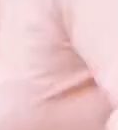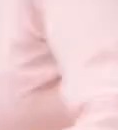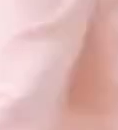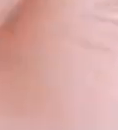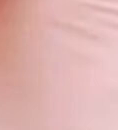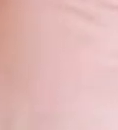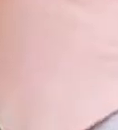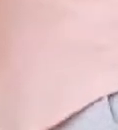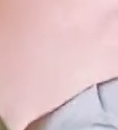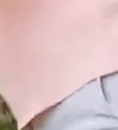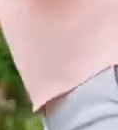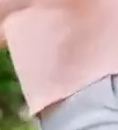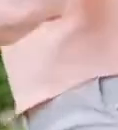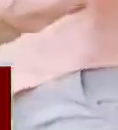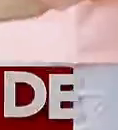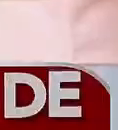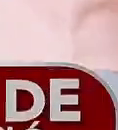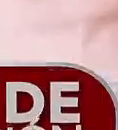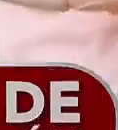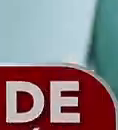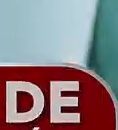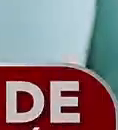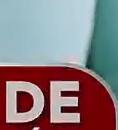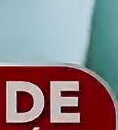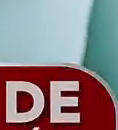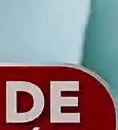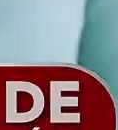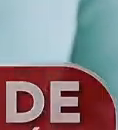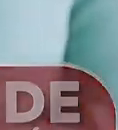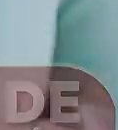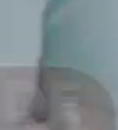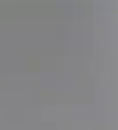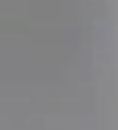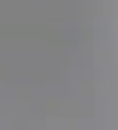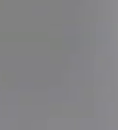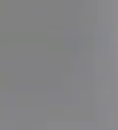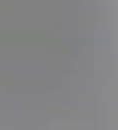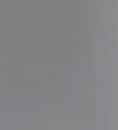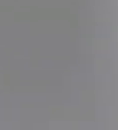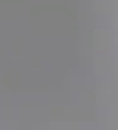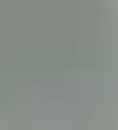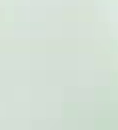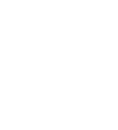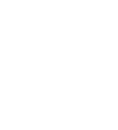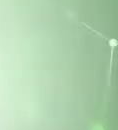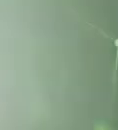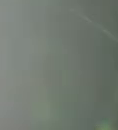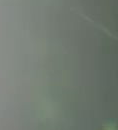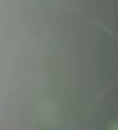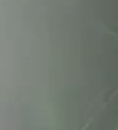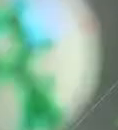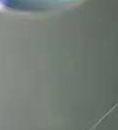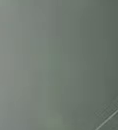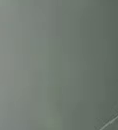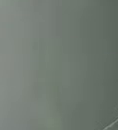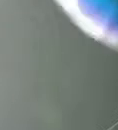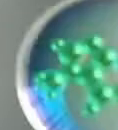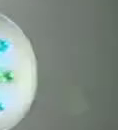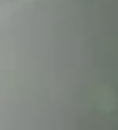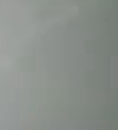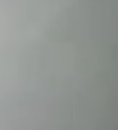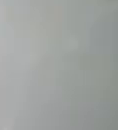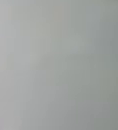un descubrimiento, es que también me ayudó con un fuerte dolor de articulación que me venía molestando desde hace días. Su fórmula con